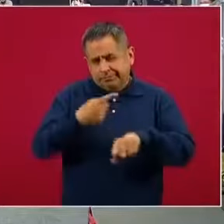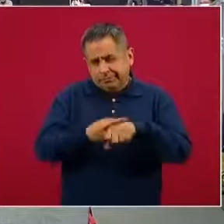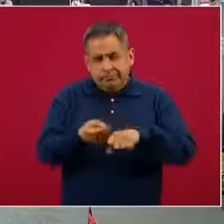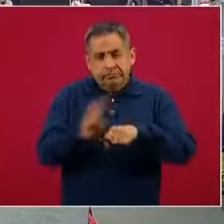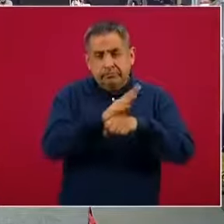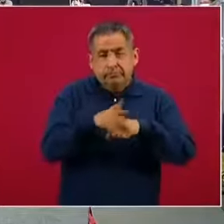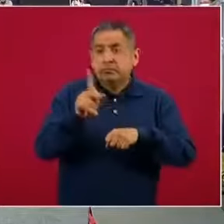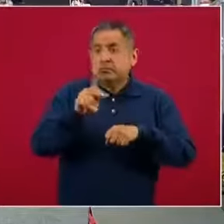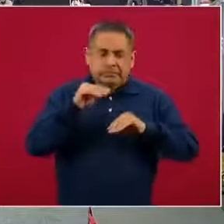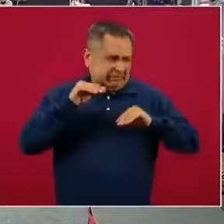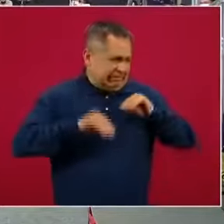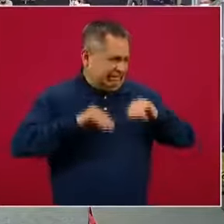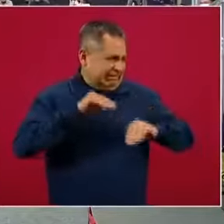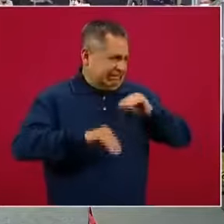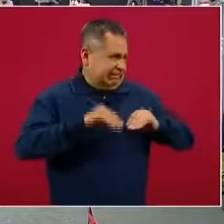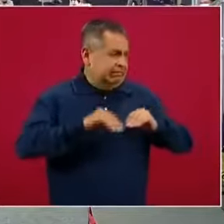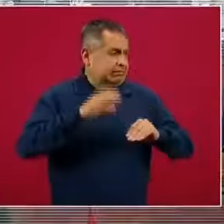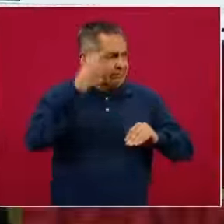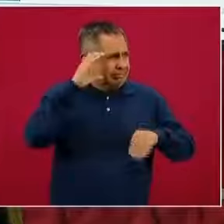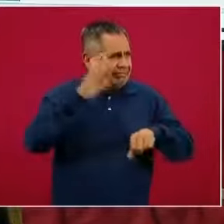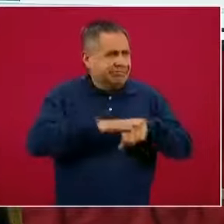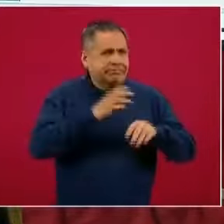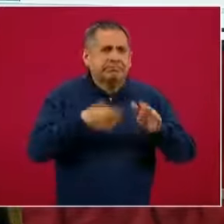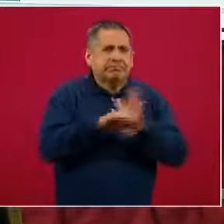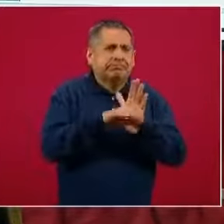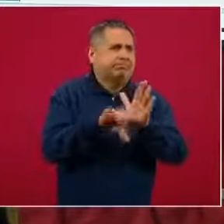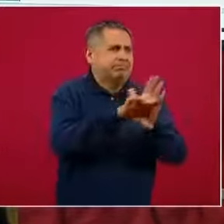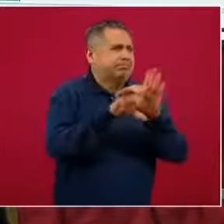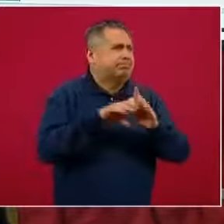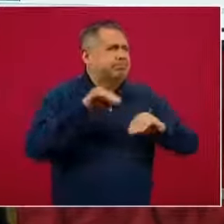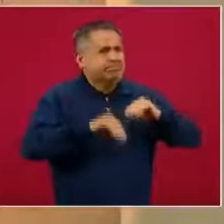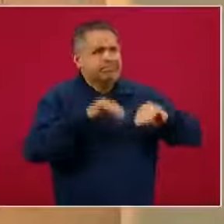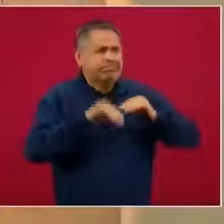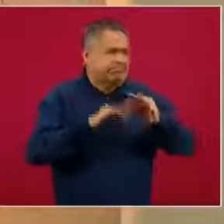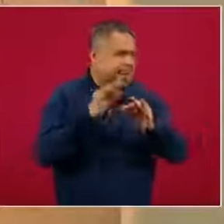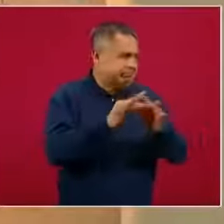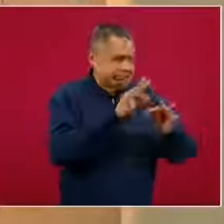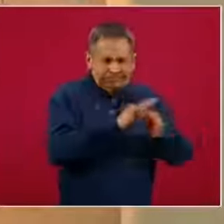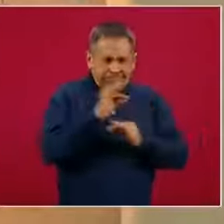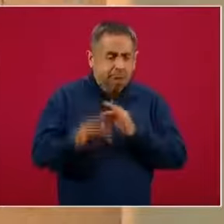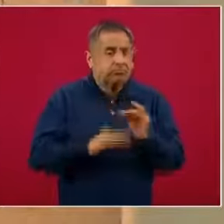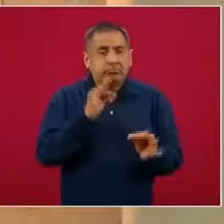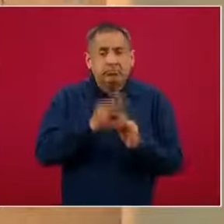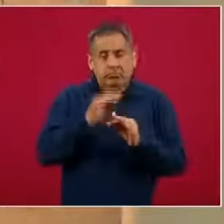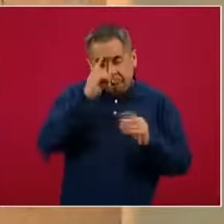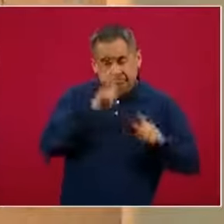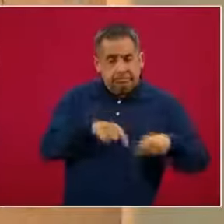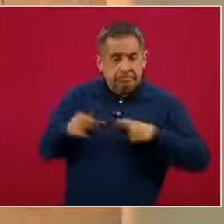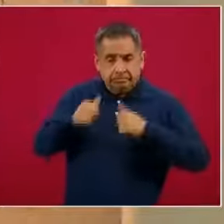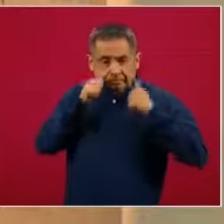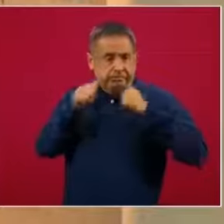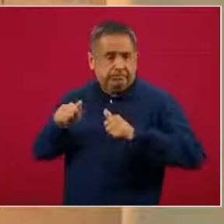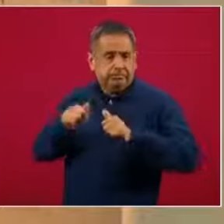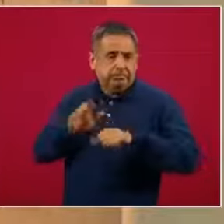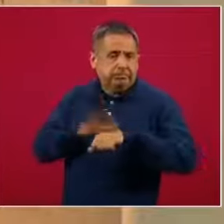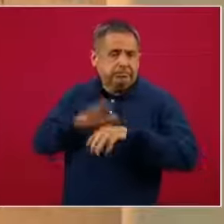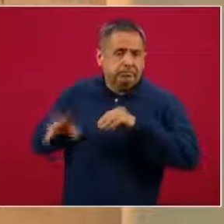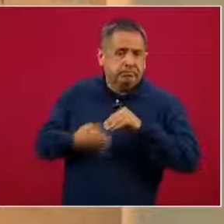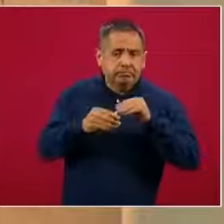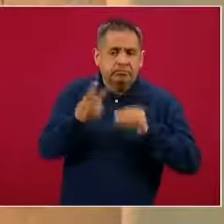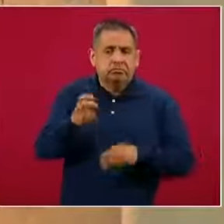porque incrementó en las últimas 2 semanas estas 247 camas adicionales que ya